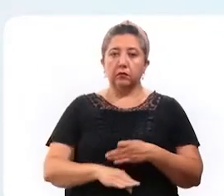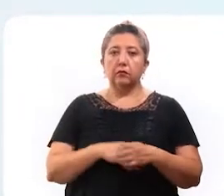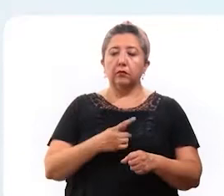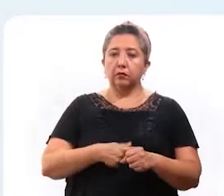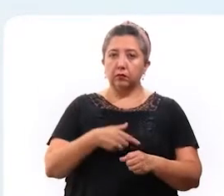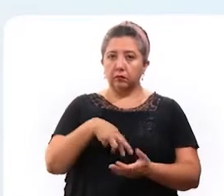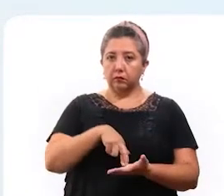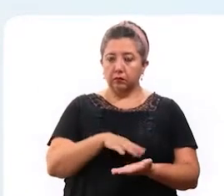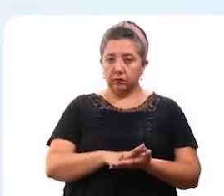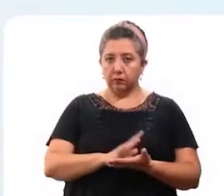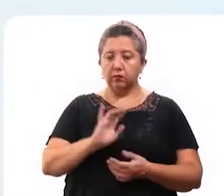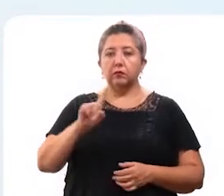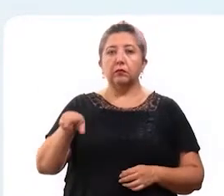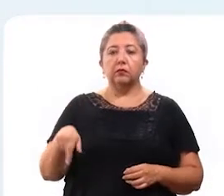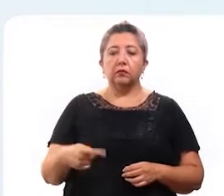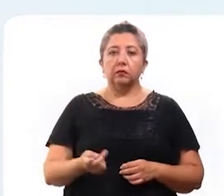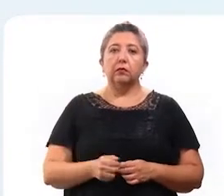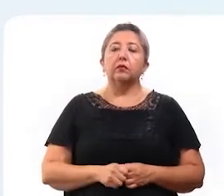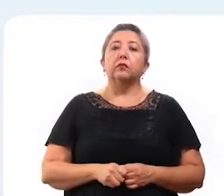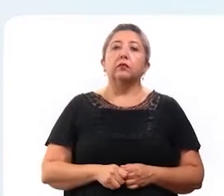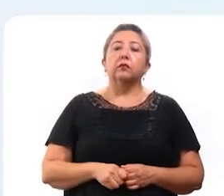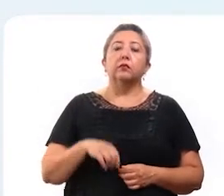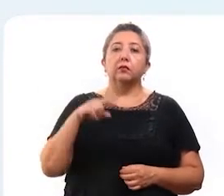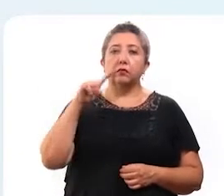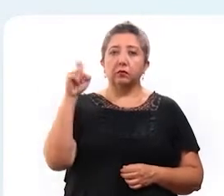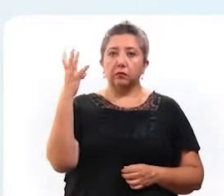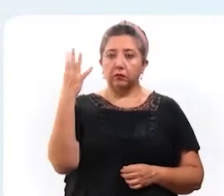del total de contagios registrados, que es